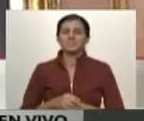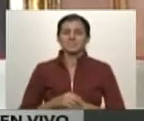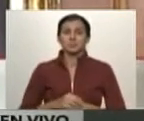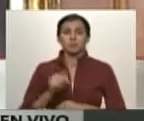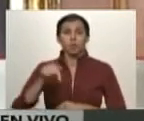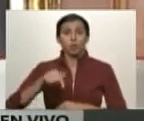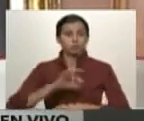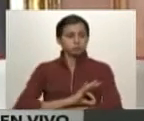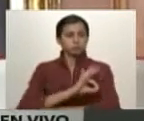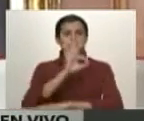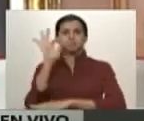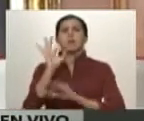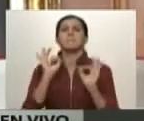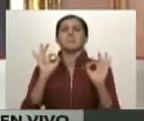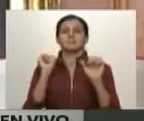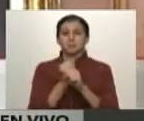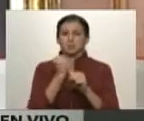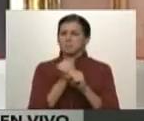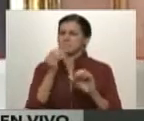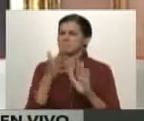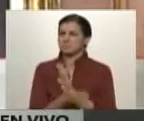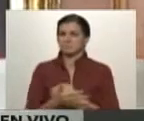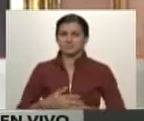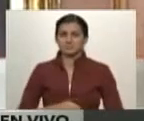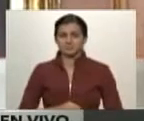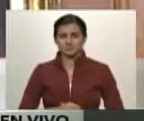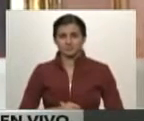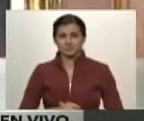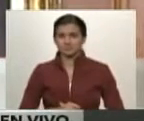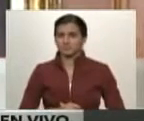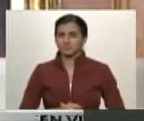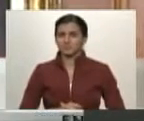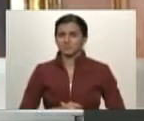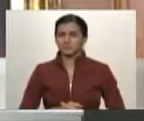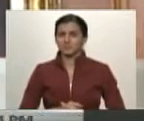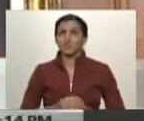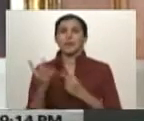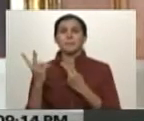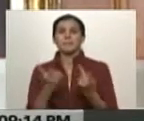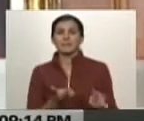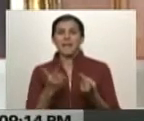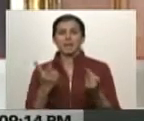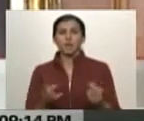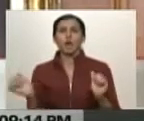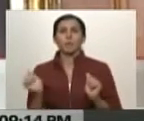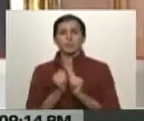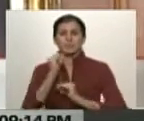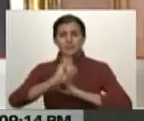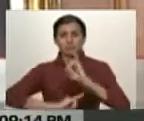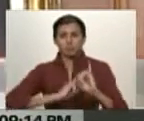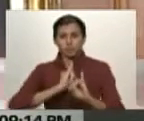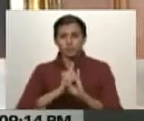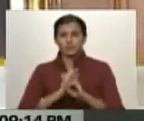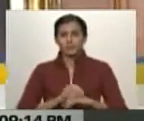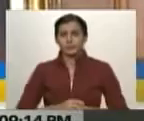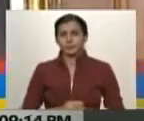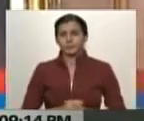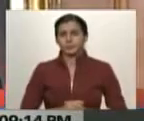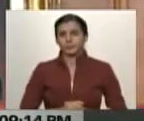hoy especial dedicada a todos los invitados y acompañantes internacionales